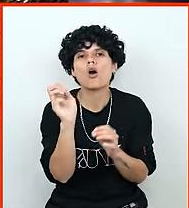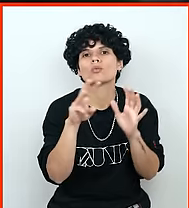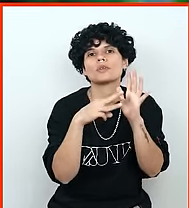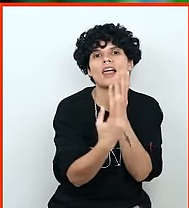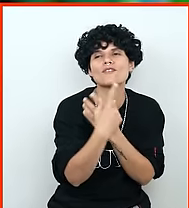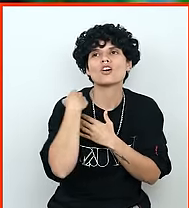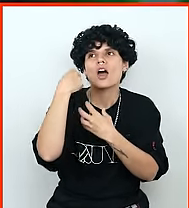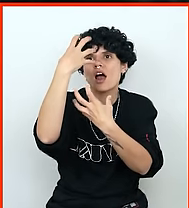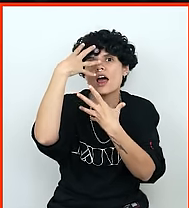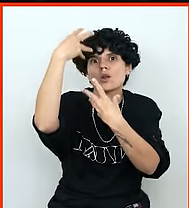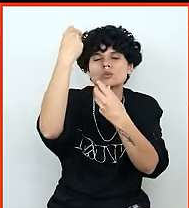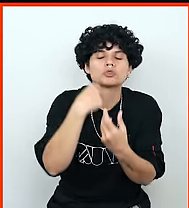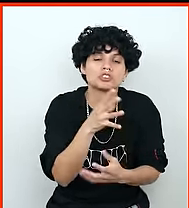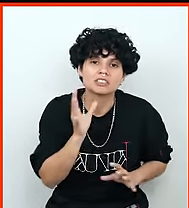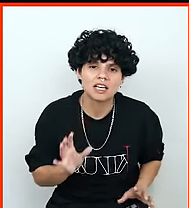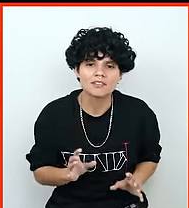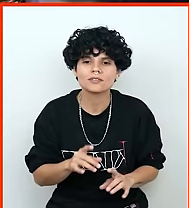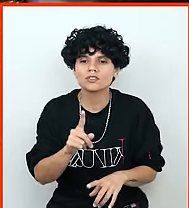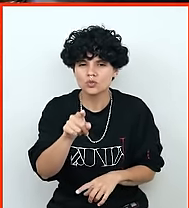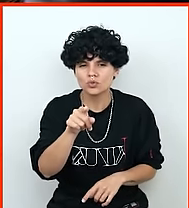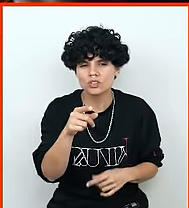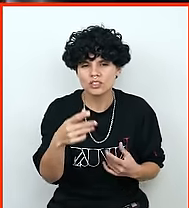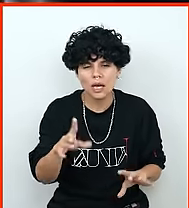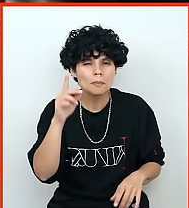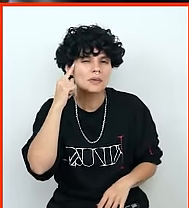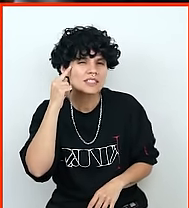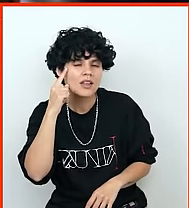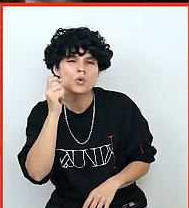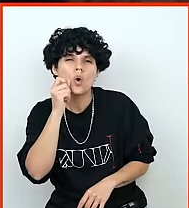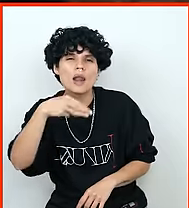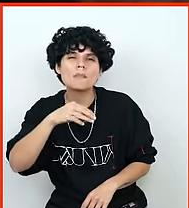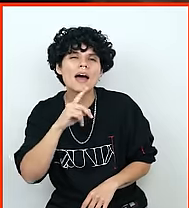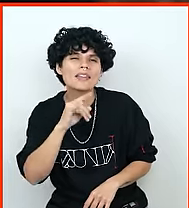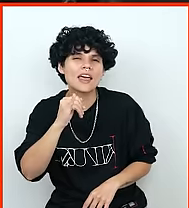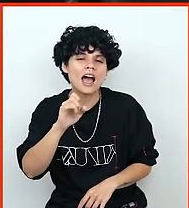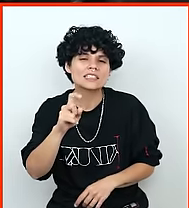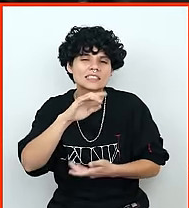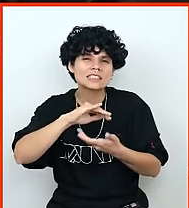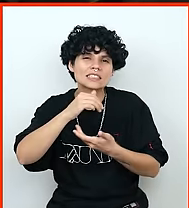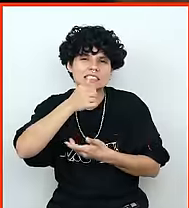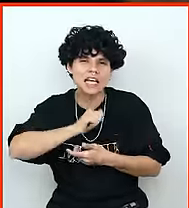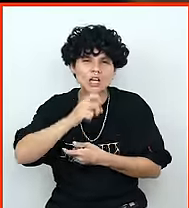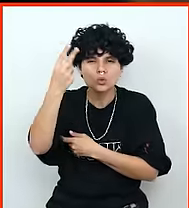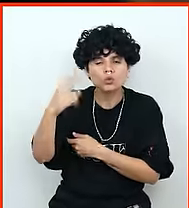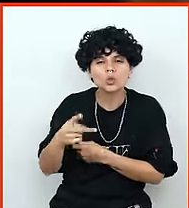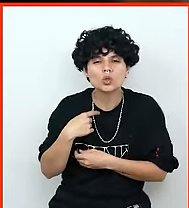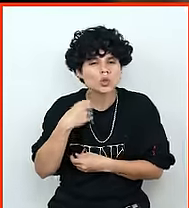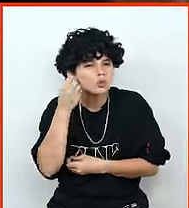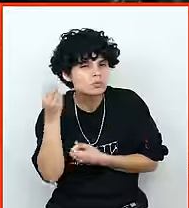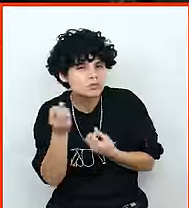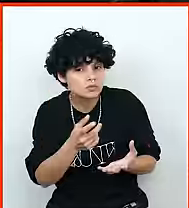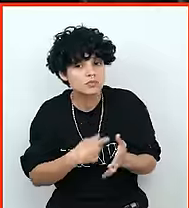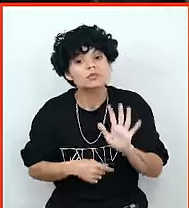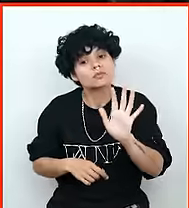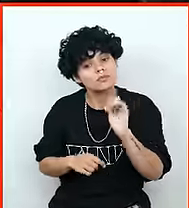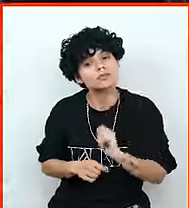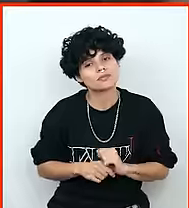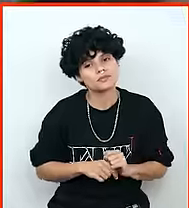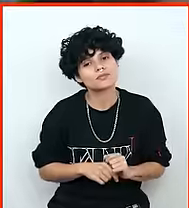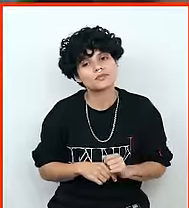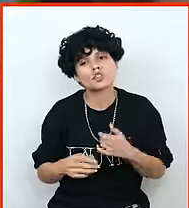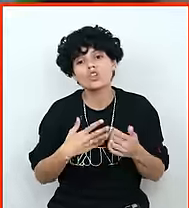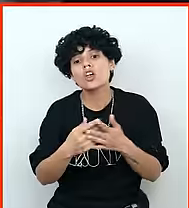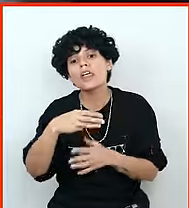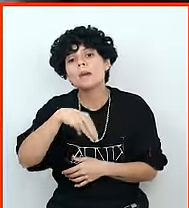algún momento. Sí. Vas pensando ya en el secreto que vamos a revelar de Matías, ¿no? Creo que lo tengo. ¿Lo tenés? O sea, una referencia por lo menos. A ver,